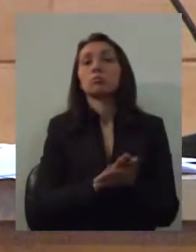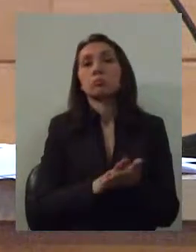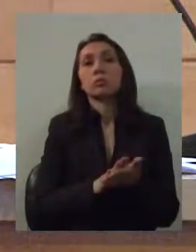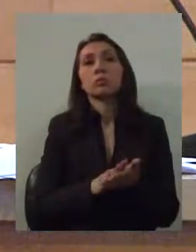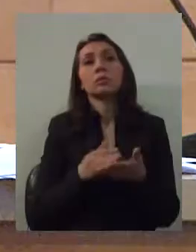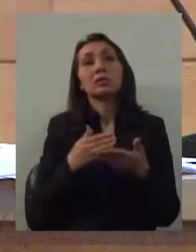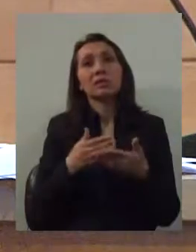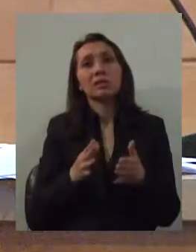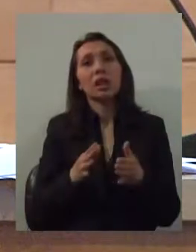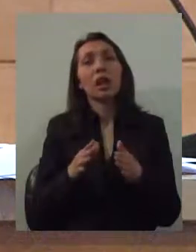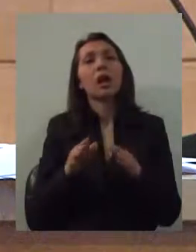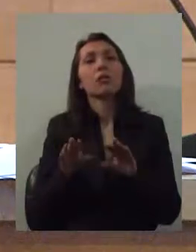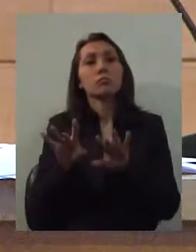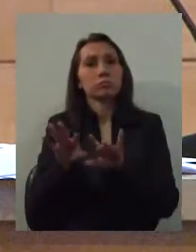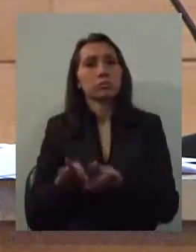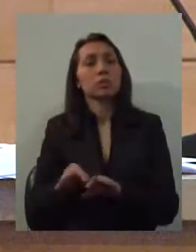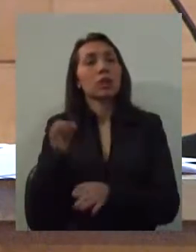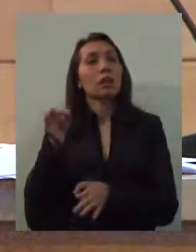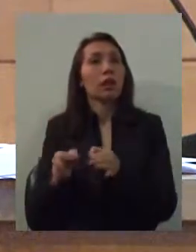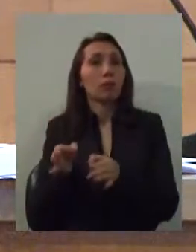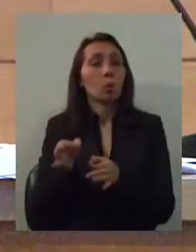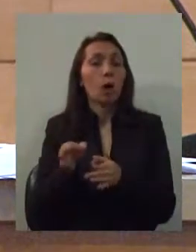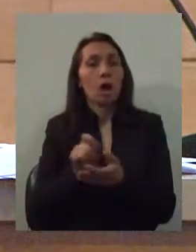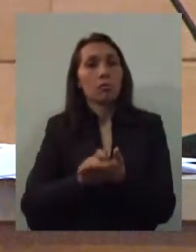haya sido dictada por un tribunal